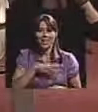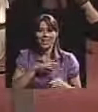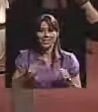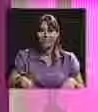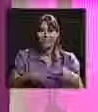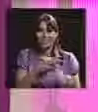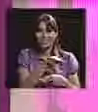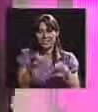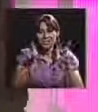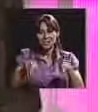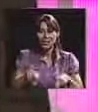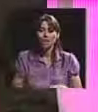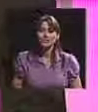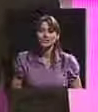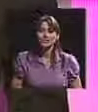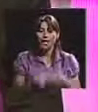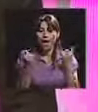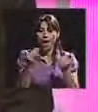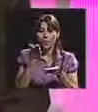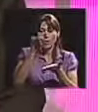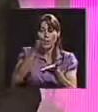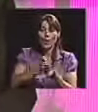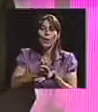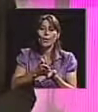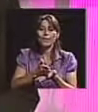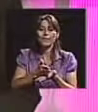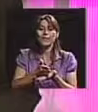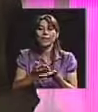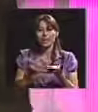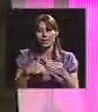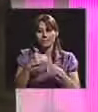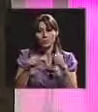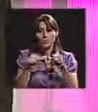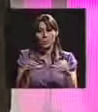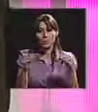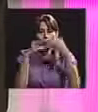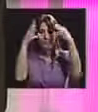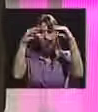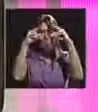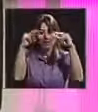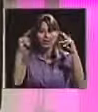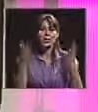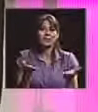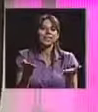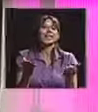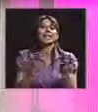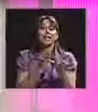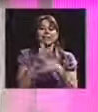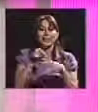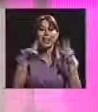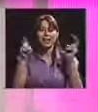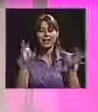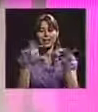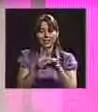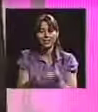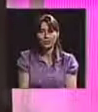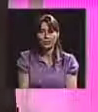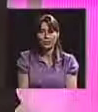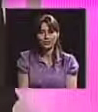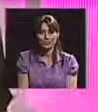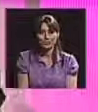personas. Vamos a hacer un corte comercial, ya volvemos con más informaciones inclusivas y de accesibilidad aquí en Nexos. Ya regresamos.